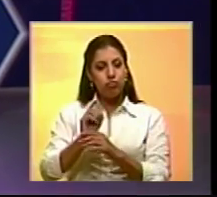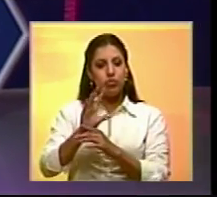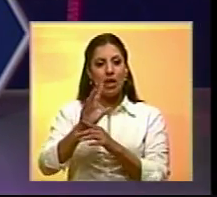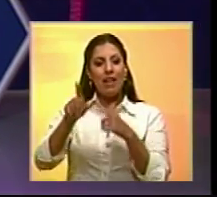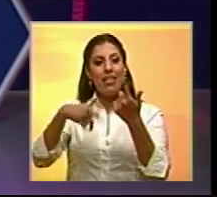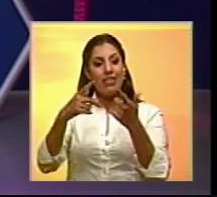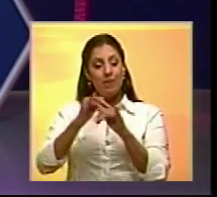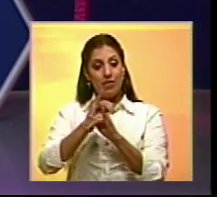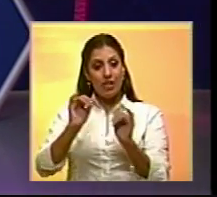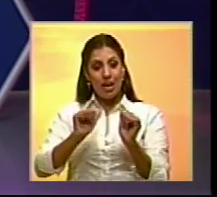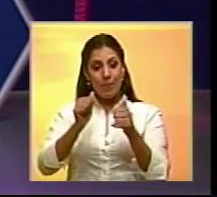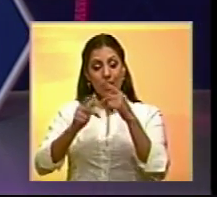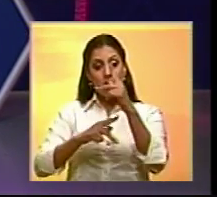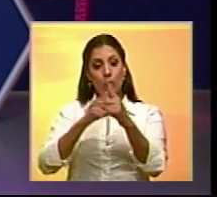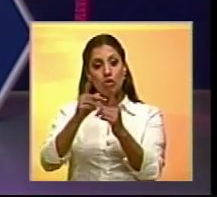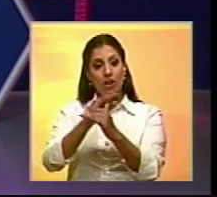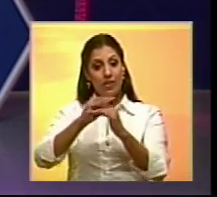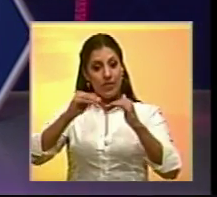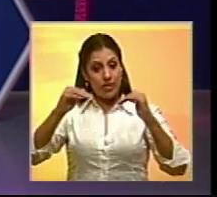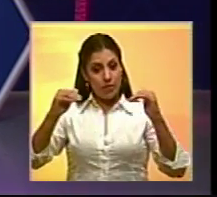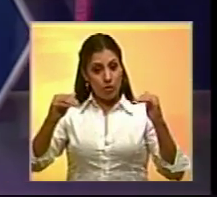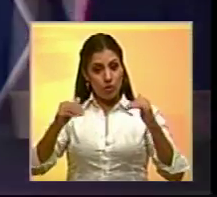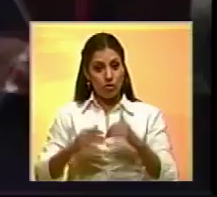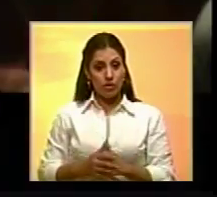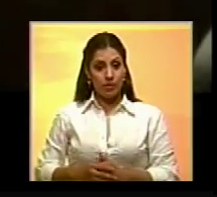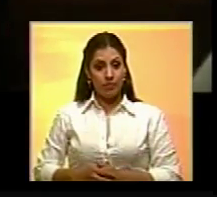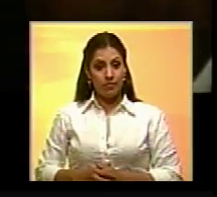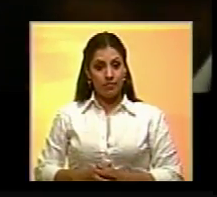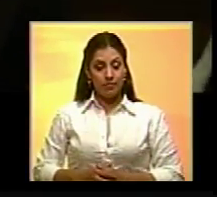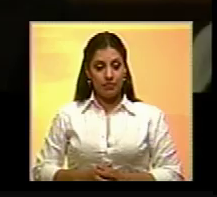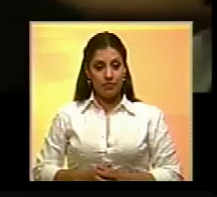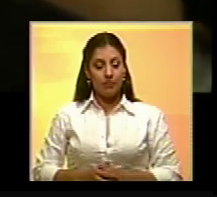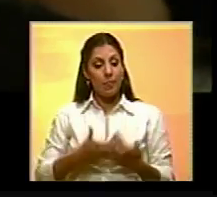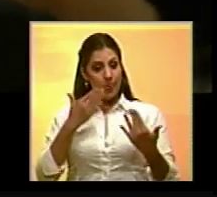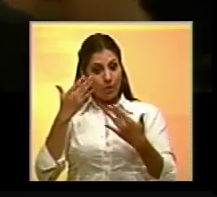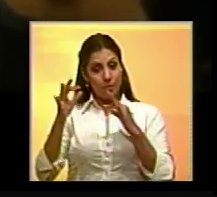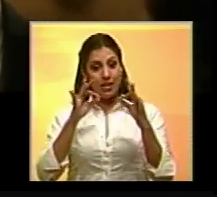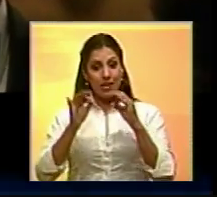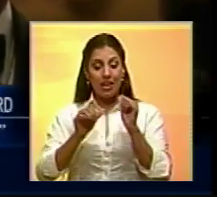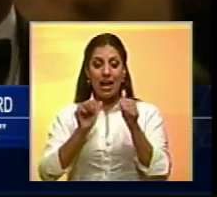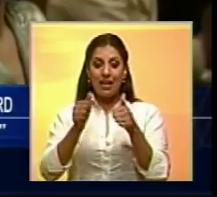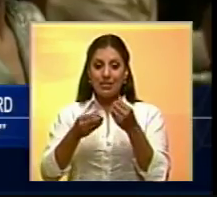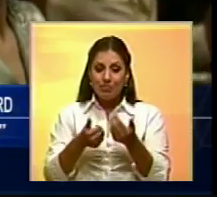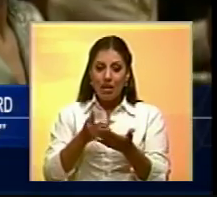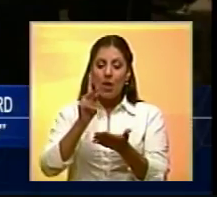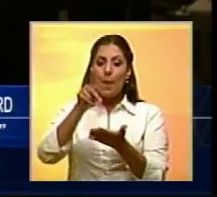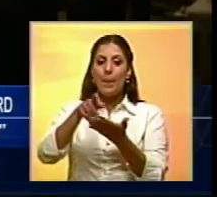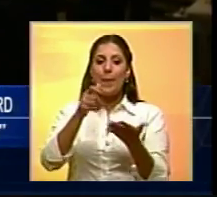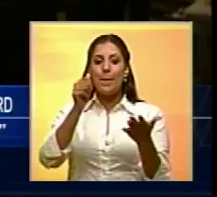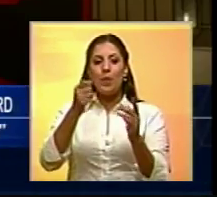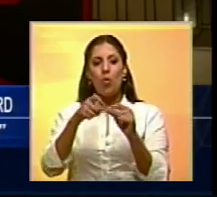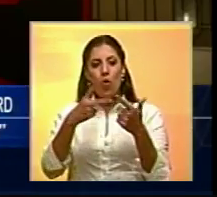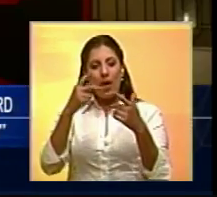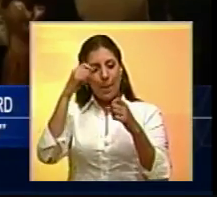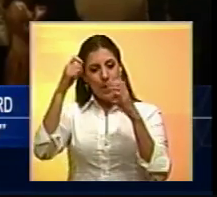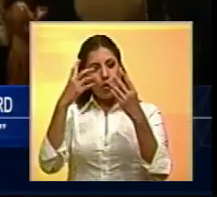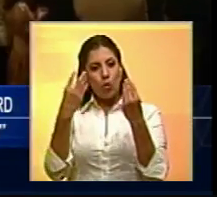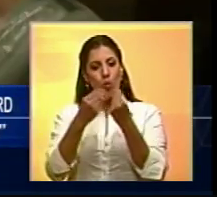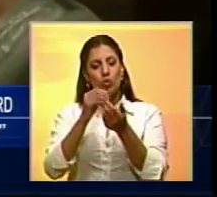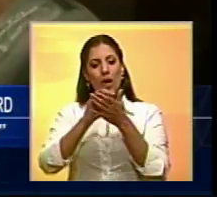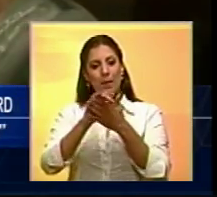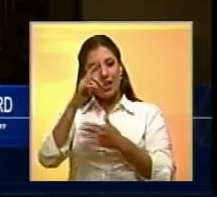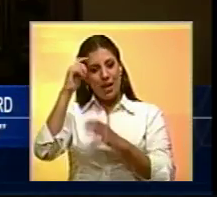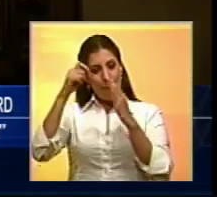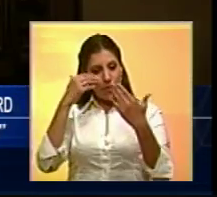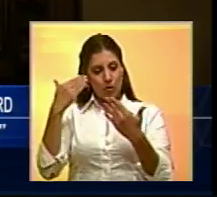público desde que inició su proceso de separación de Angelina Jolie. El actor hizo acto de presencia en la premiere de Aliados junto a su compañera